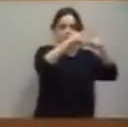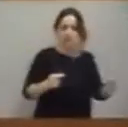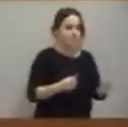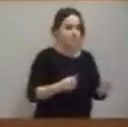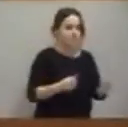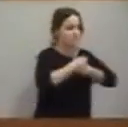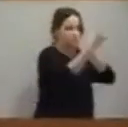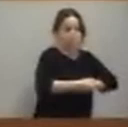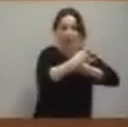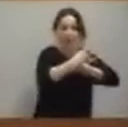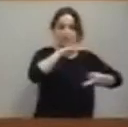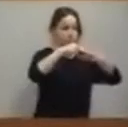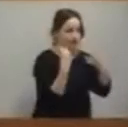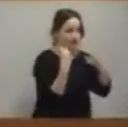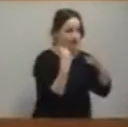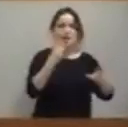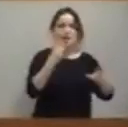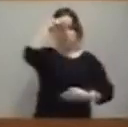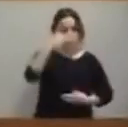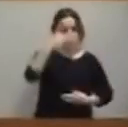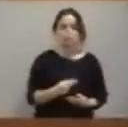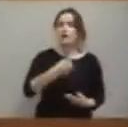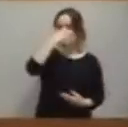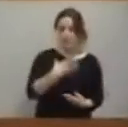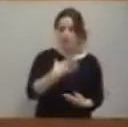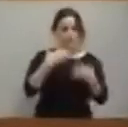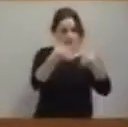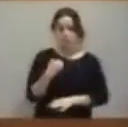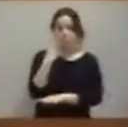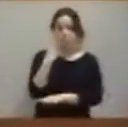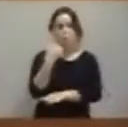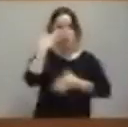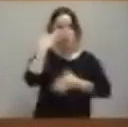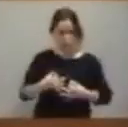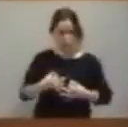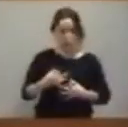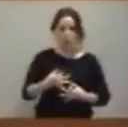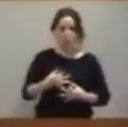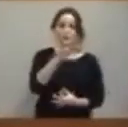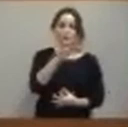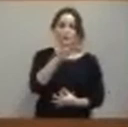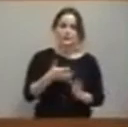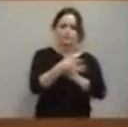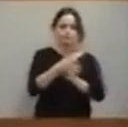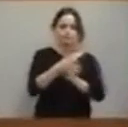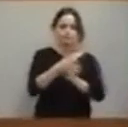actuar con transparencia, pero también con rigor, porque si hablásemos de